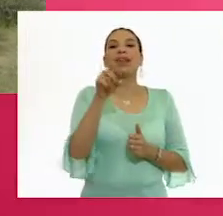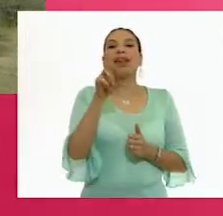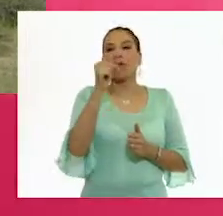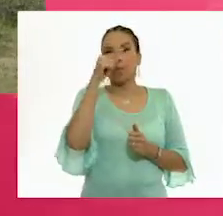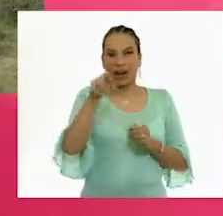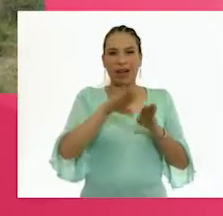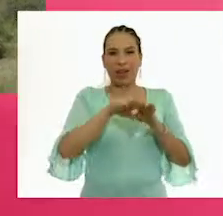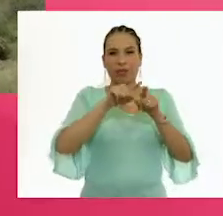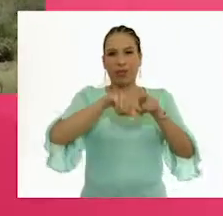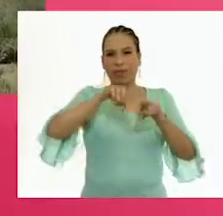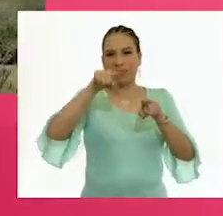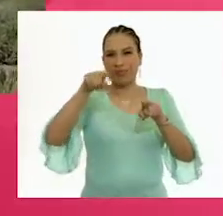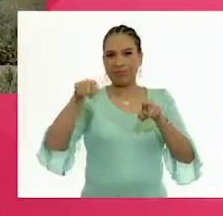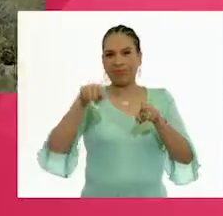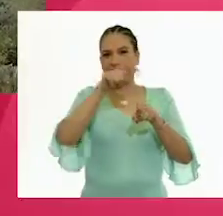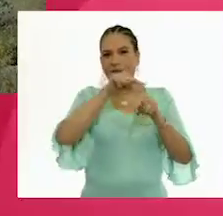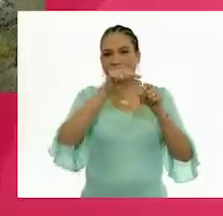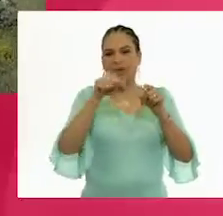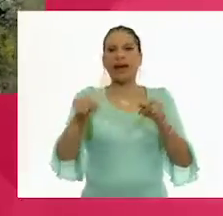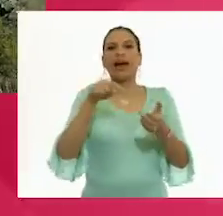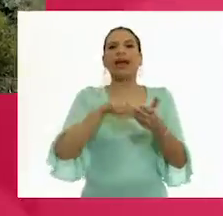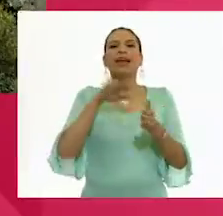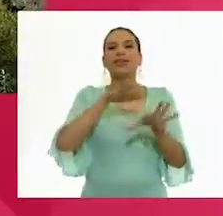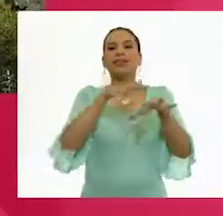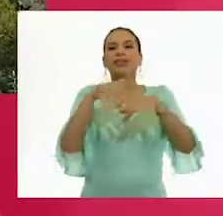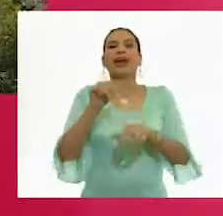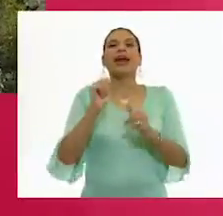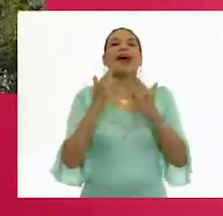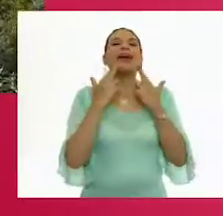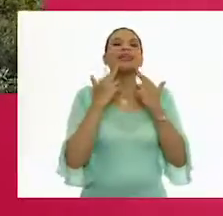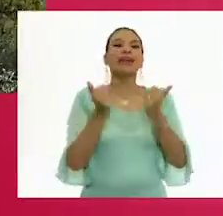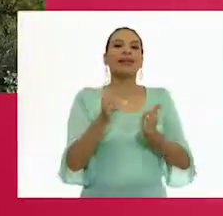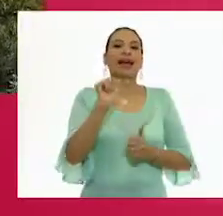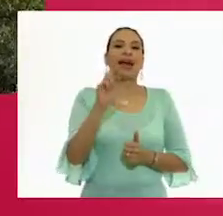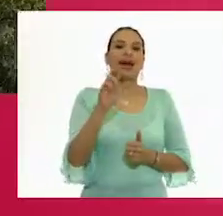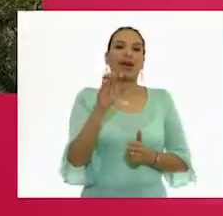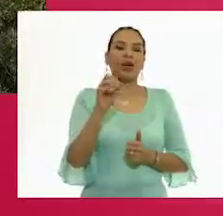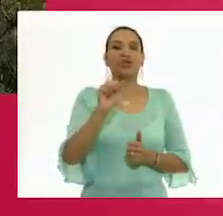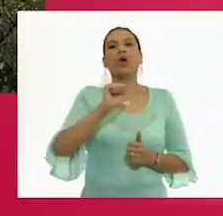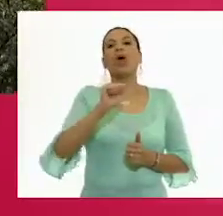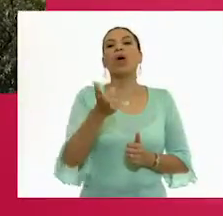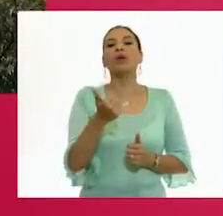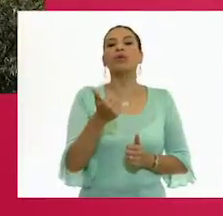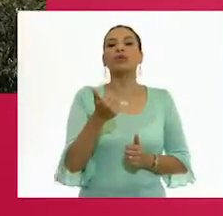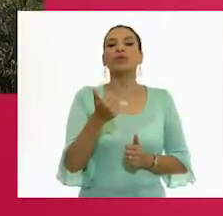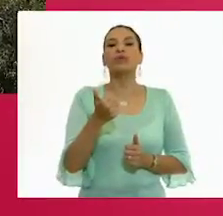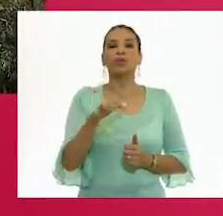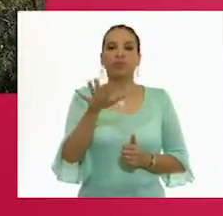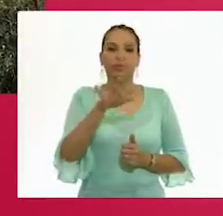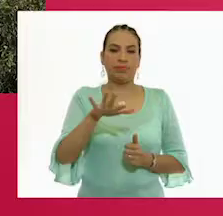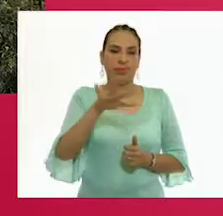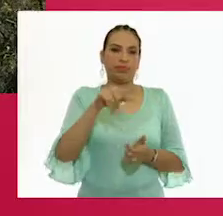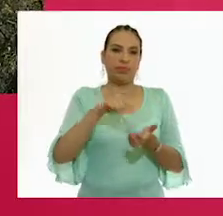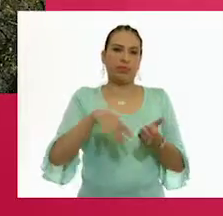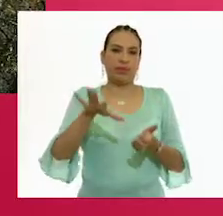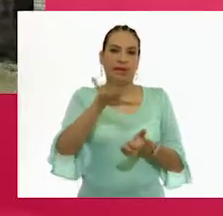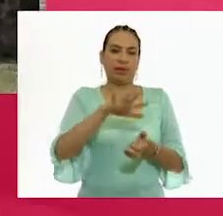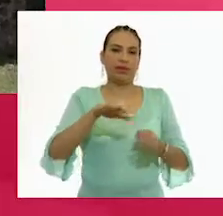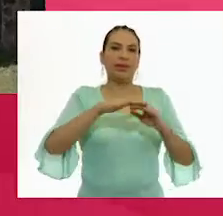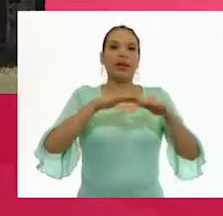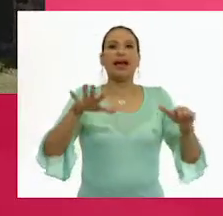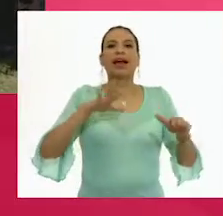acueducto, otra es en el rancho de la Hacienda de Arcos y la siguiente es en Tepeyahualco. Y es precioso también,